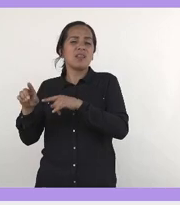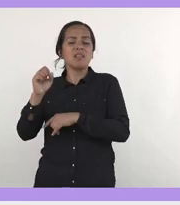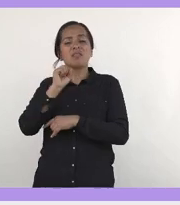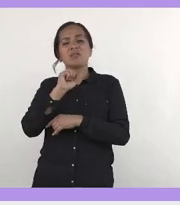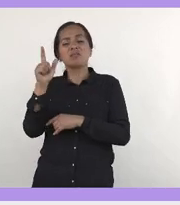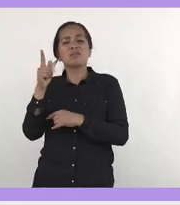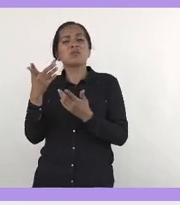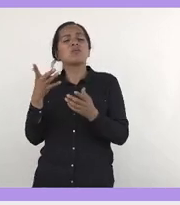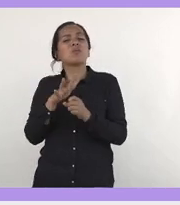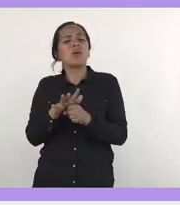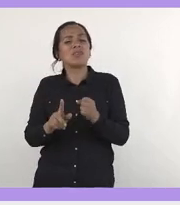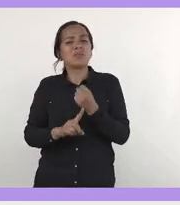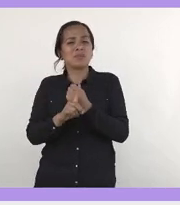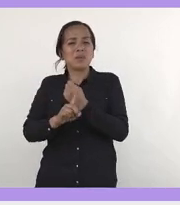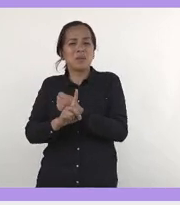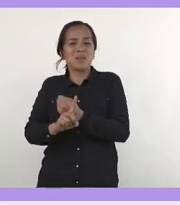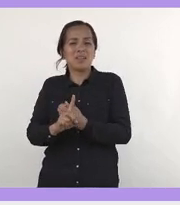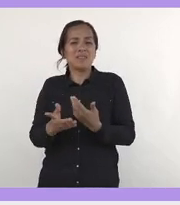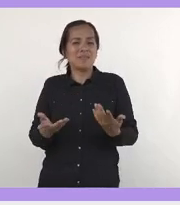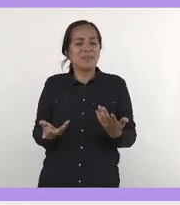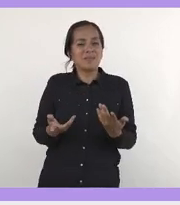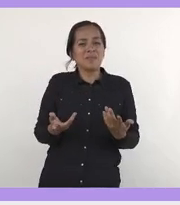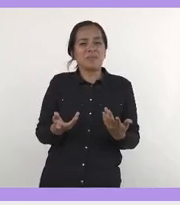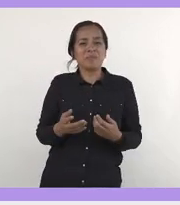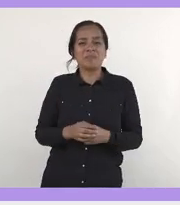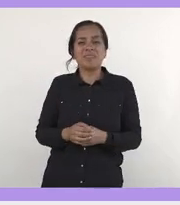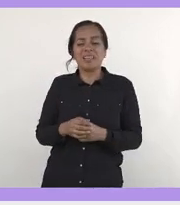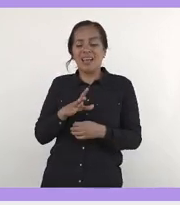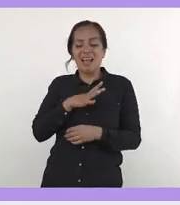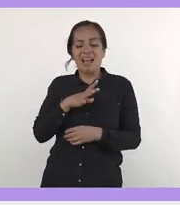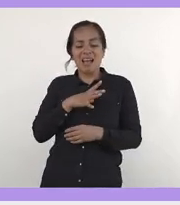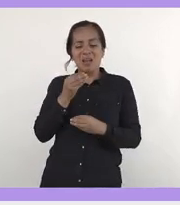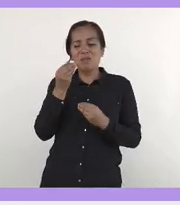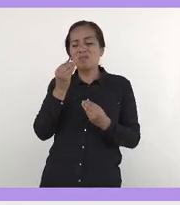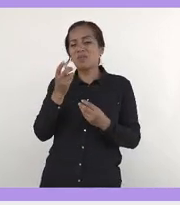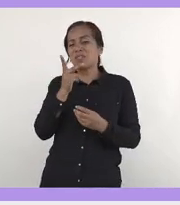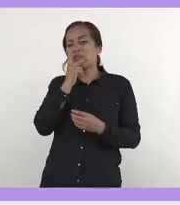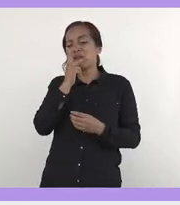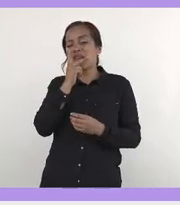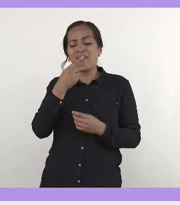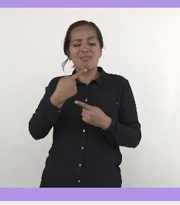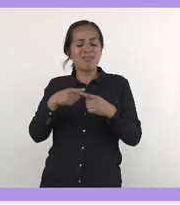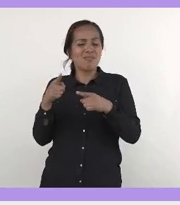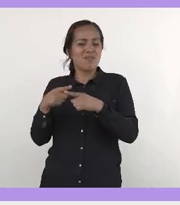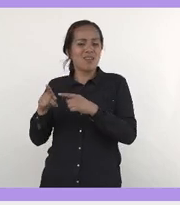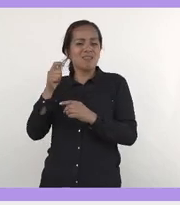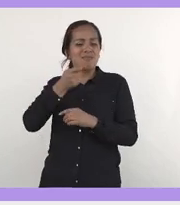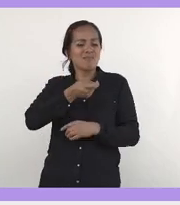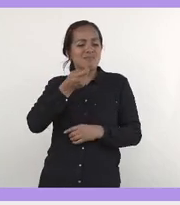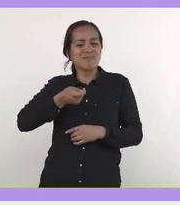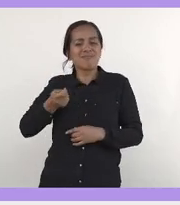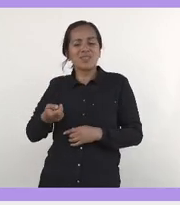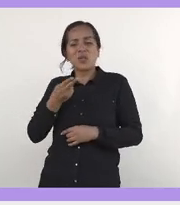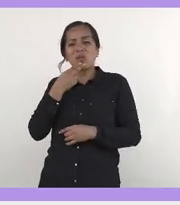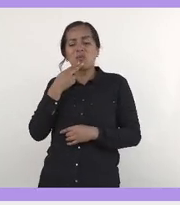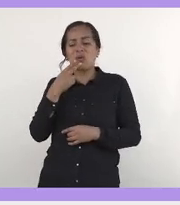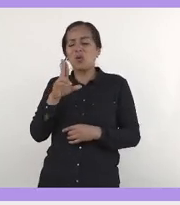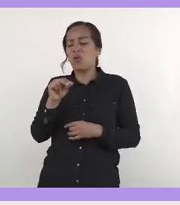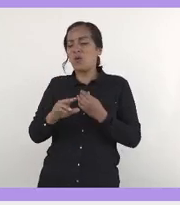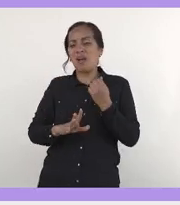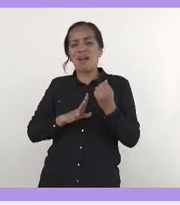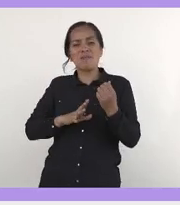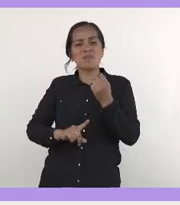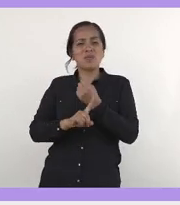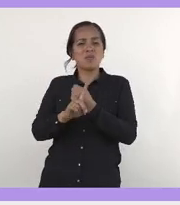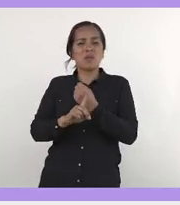y cuál es el problema tenemos muchas palabras que tienen diferentes usos que tienen diferentes significados y no hay ningún problema lo